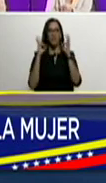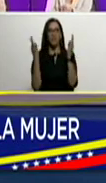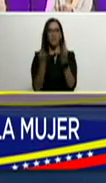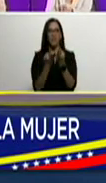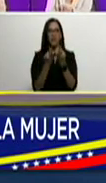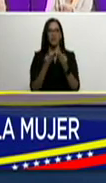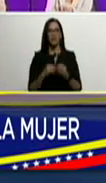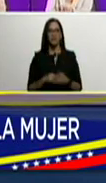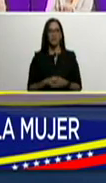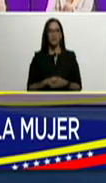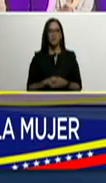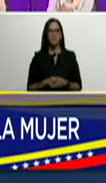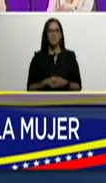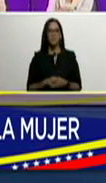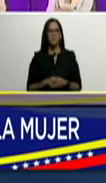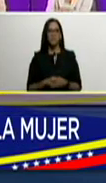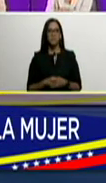familiar,